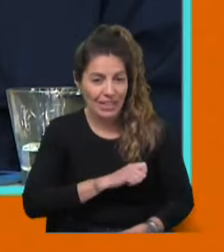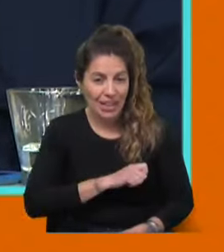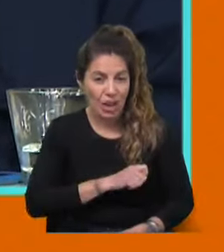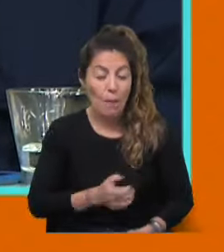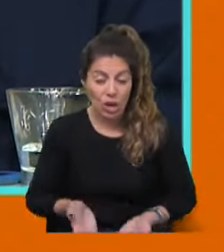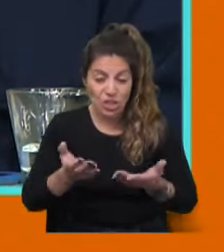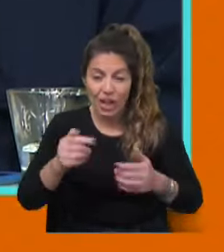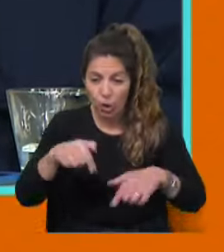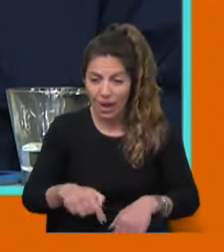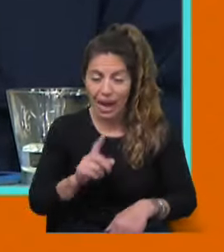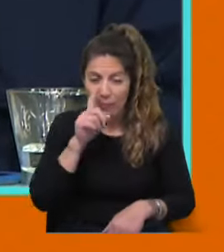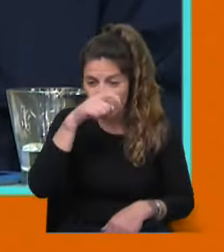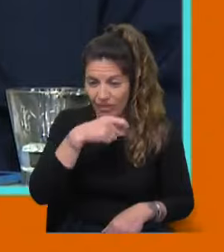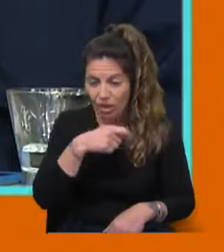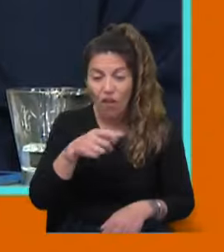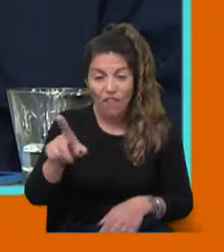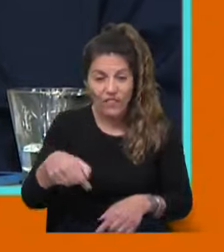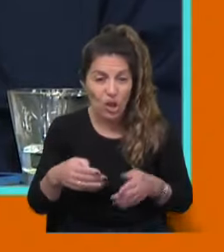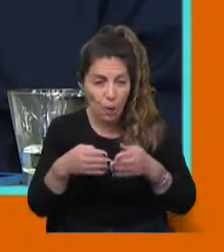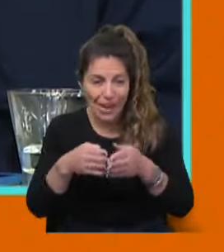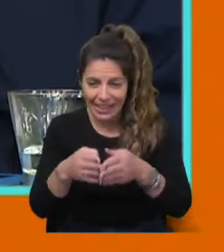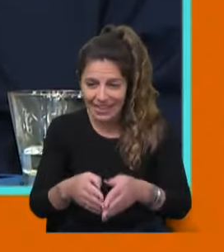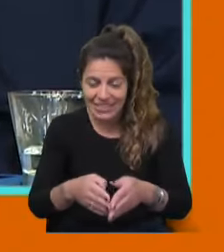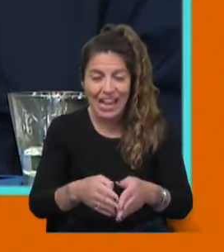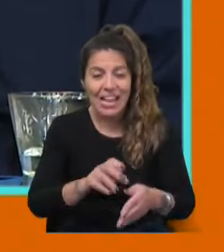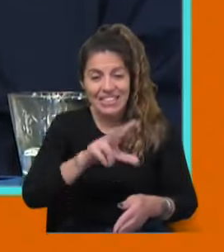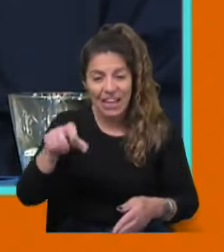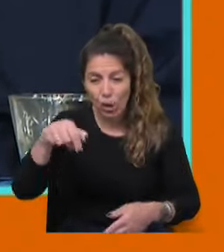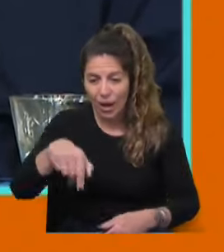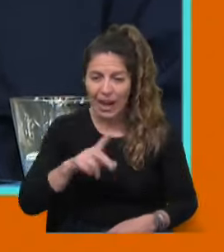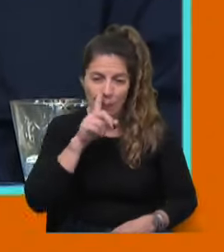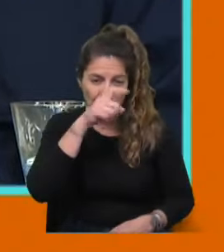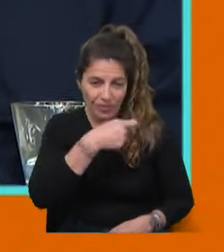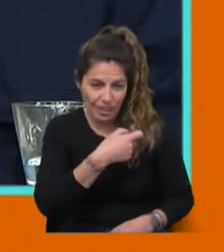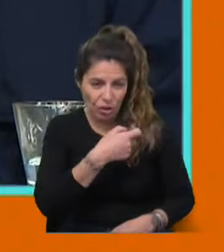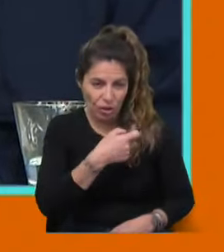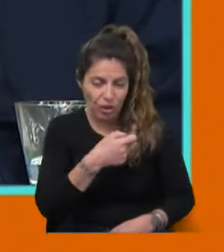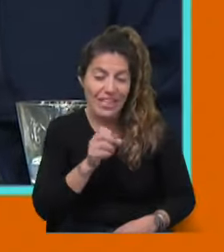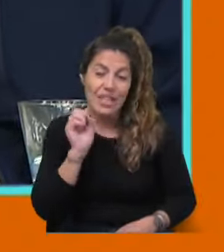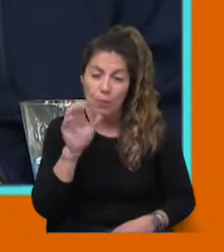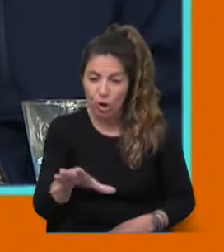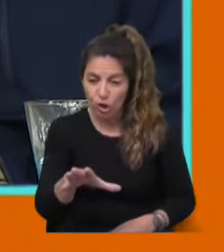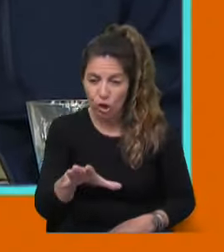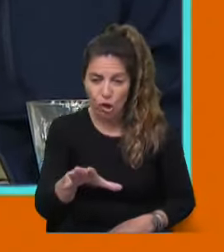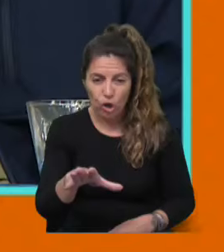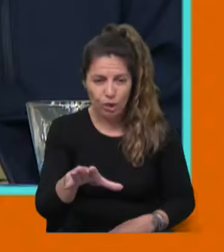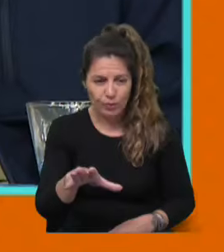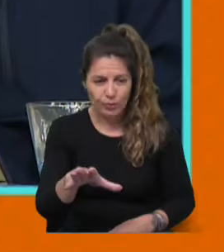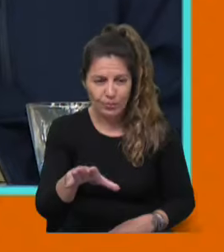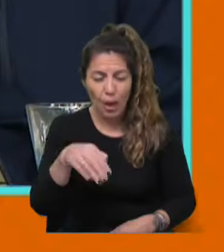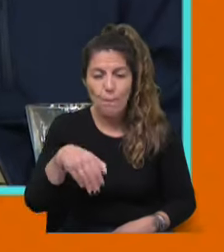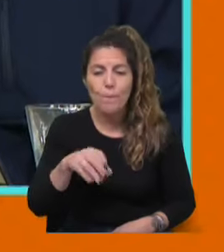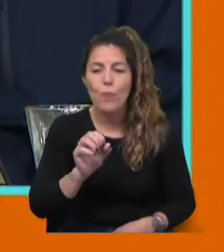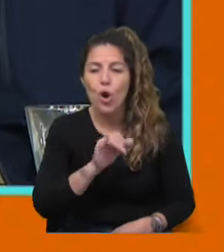en Montevideo. Vino en barcaza, exacto, los contenedores, se cargó acá en Montevideo, se exportó a